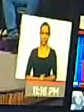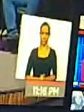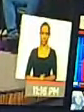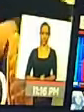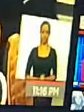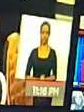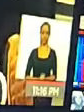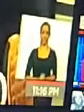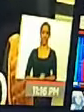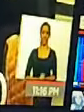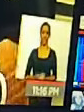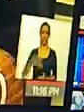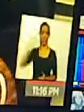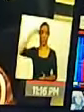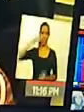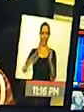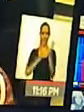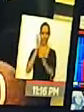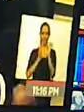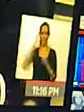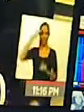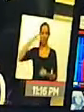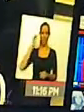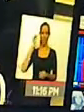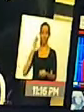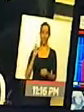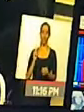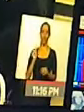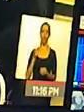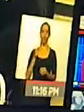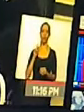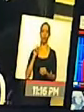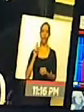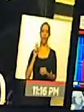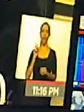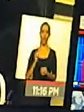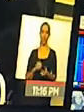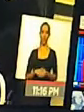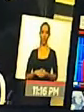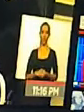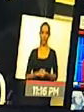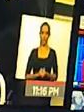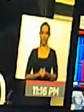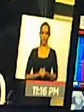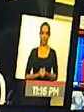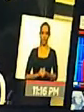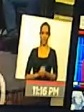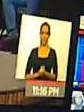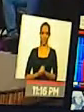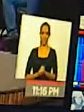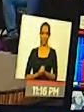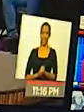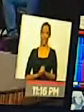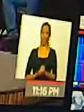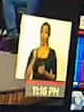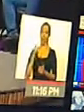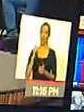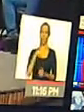Soldado de Cristo y soldado de la patria, Gustavo Naguanagua. Así que me pique la espalda, ráscame. Gustavo, así que